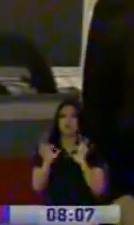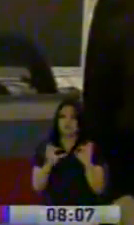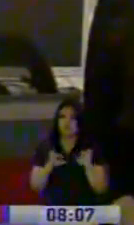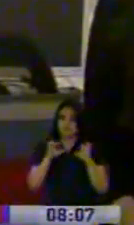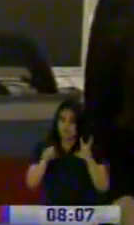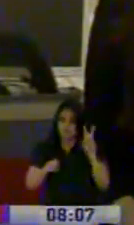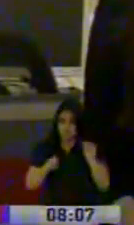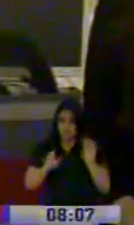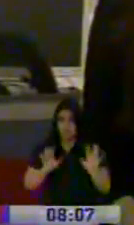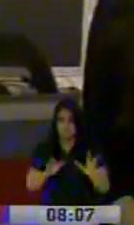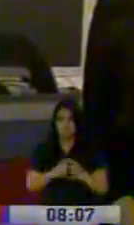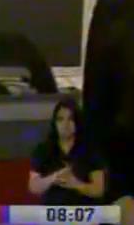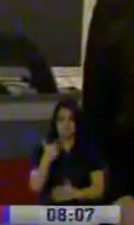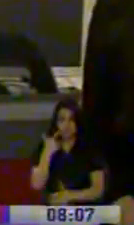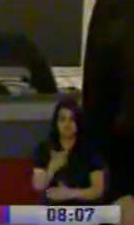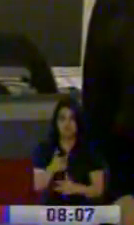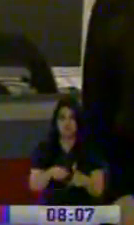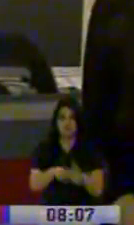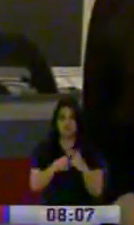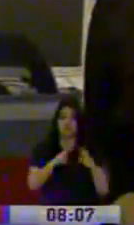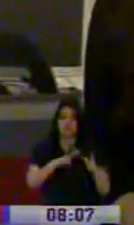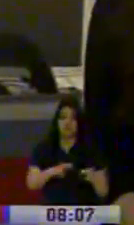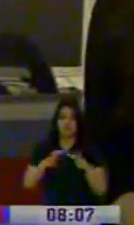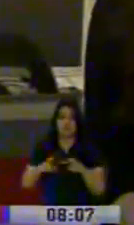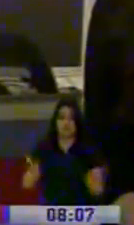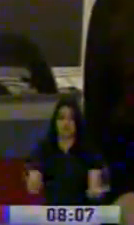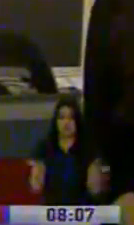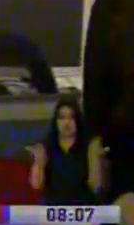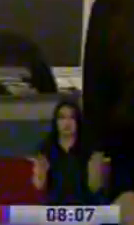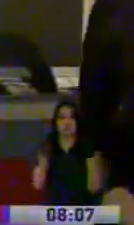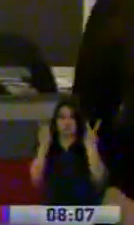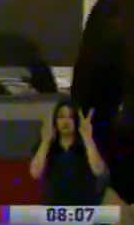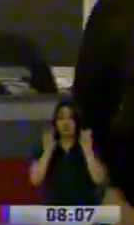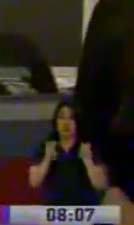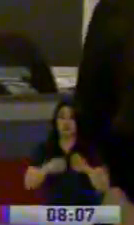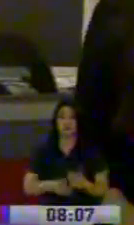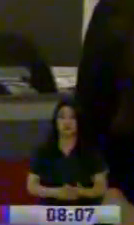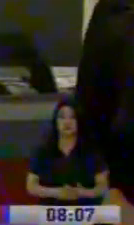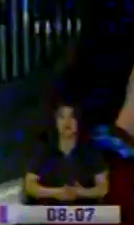La Fiscalía General abrió dos expedientes para investigar este caso.